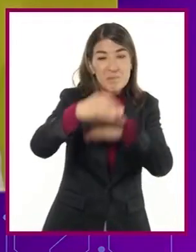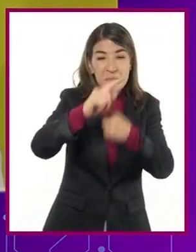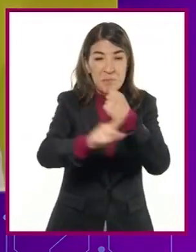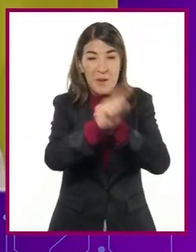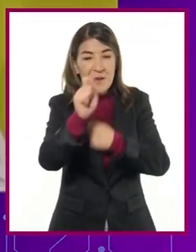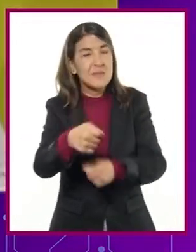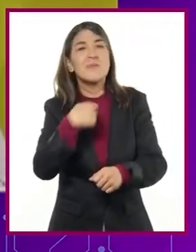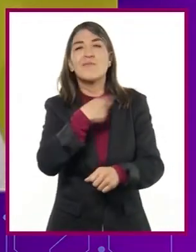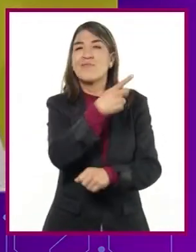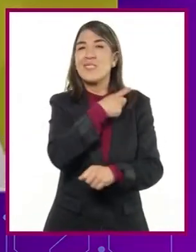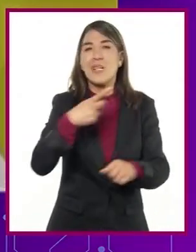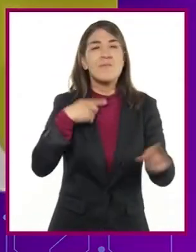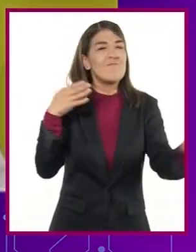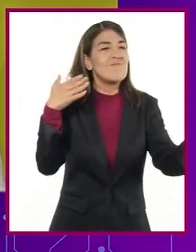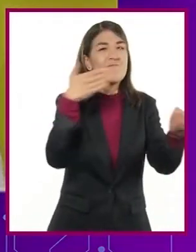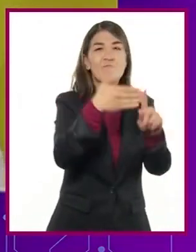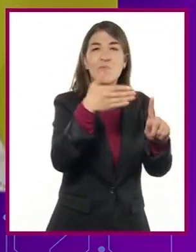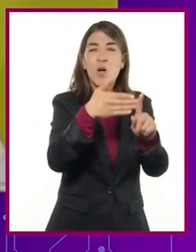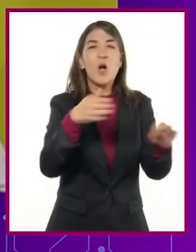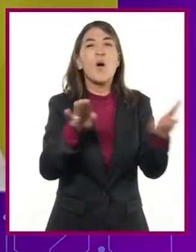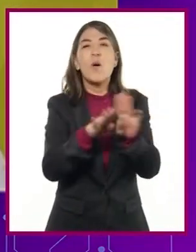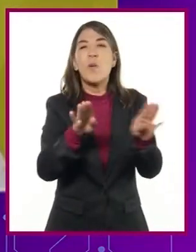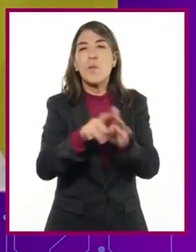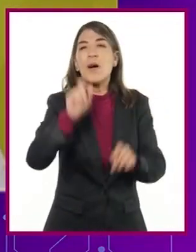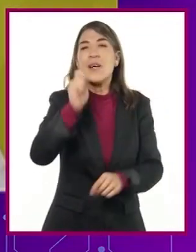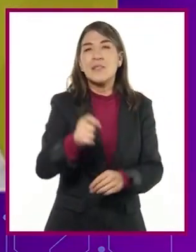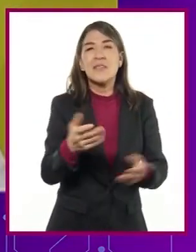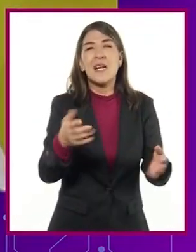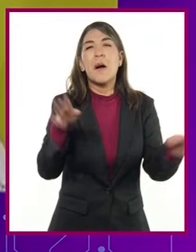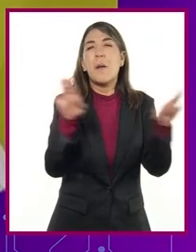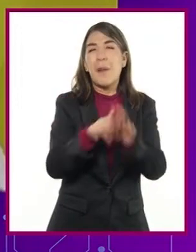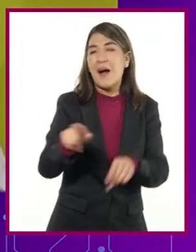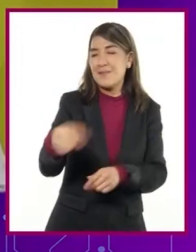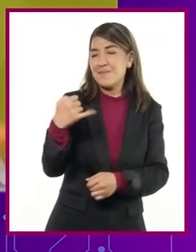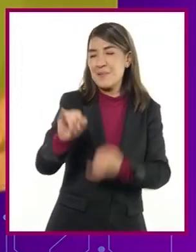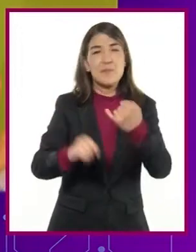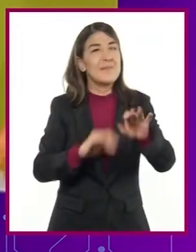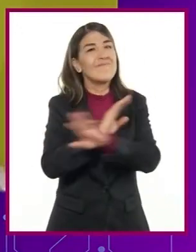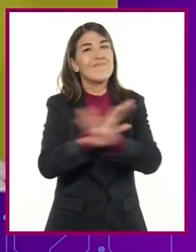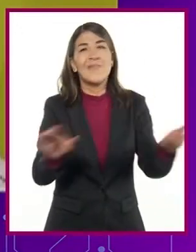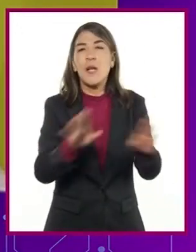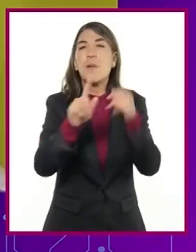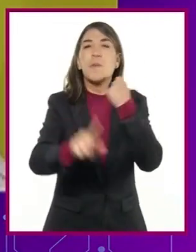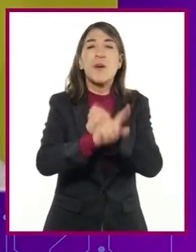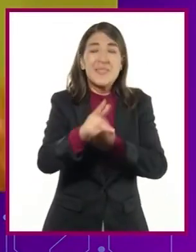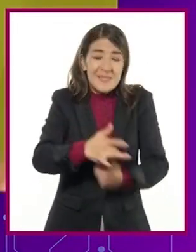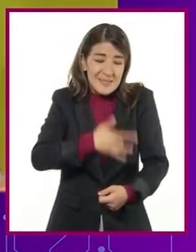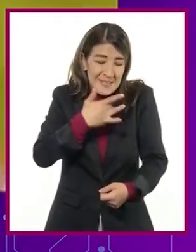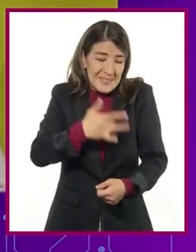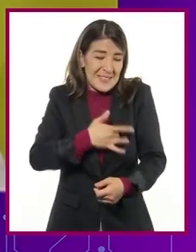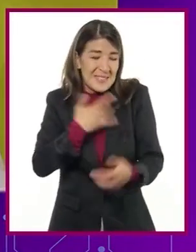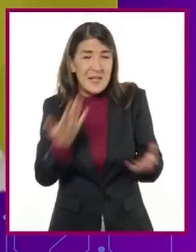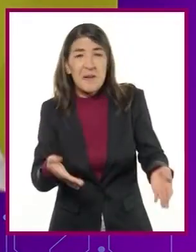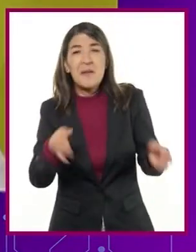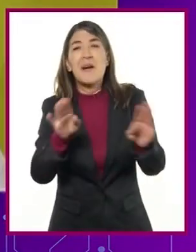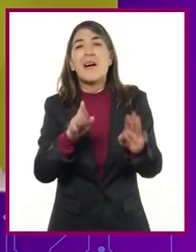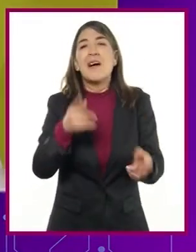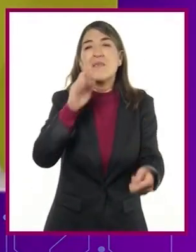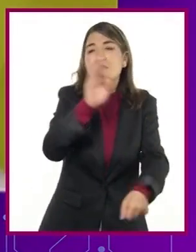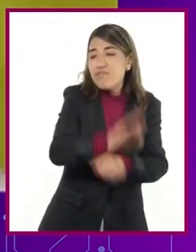asunto, al realizar un juicio. Debo dejar a un lado situaciones subjetivas como